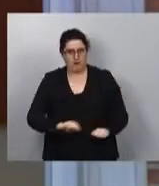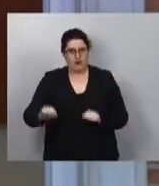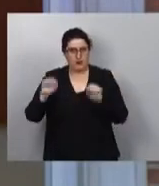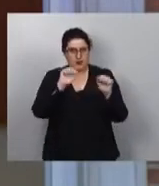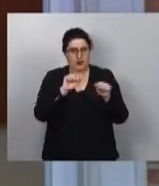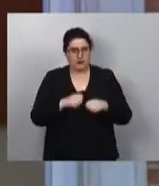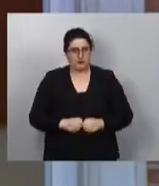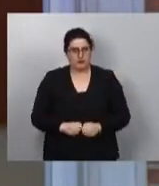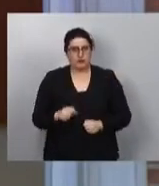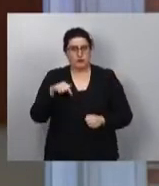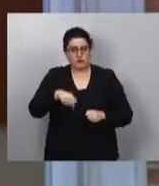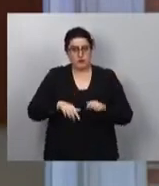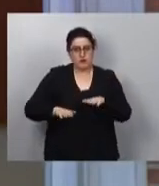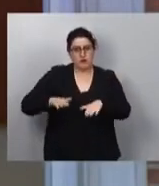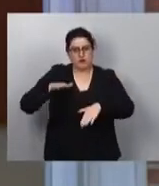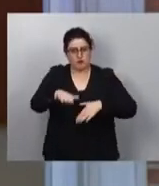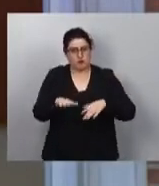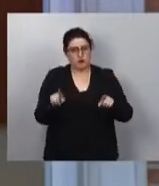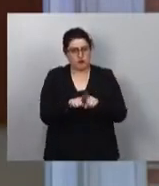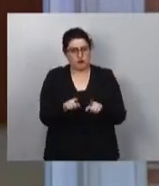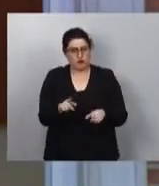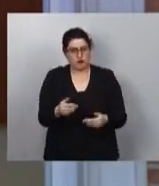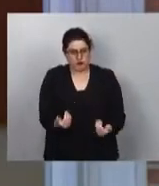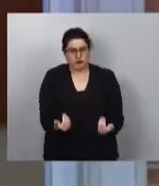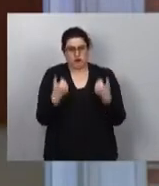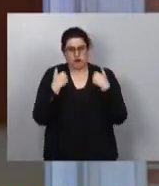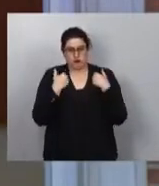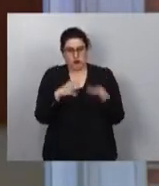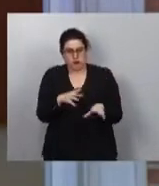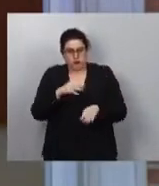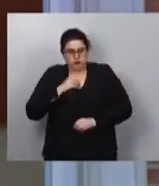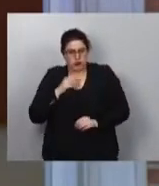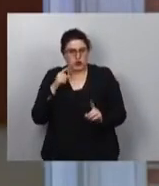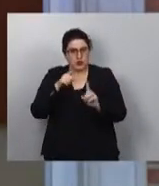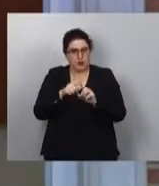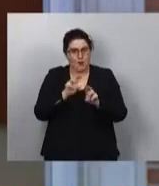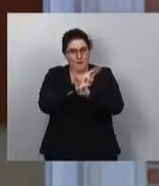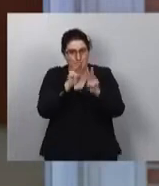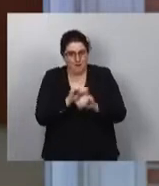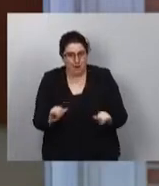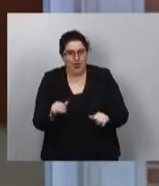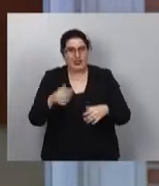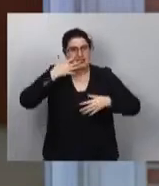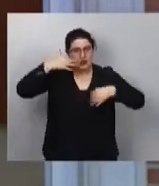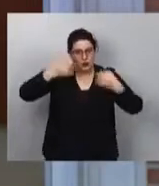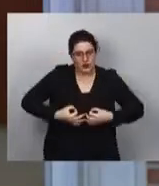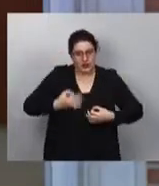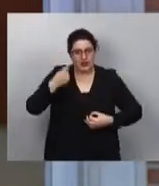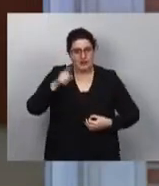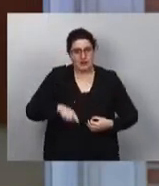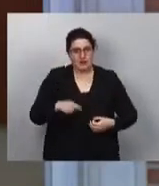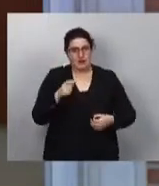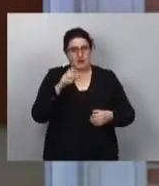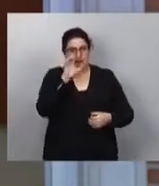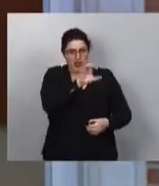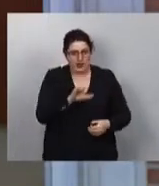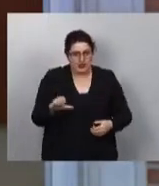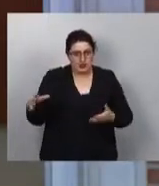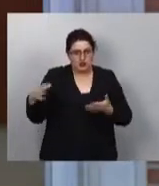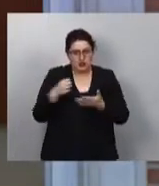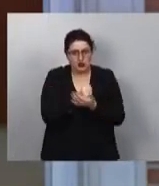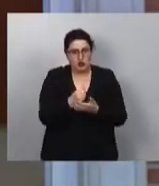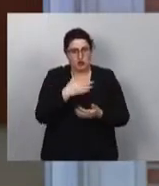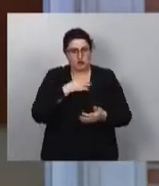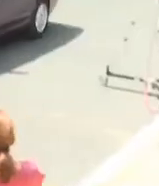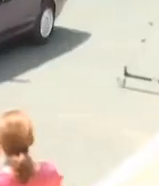de la Unión Europea como en la otan lo cual es un casus veli la entrada de Ucrania en la otan como ya hemos expuesto aquí desde hace mucho tiempo y luego